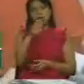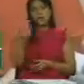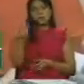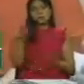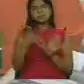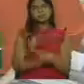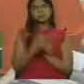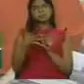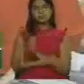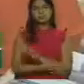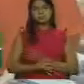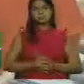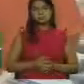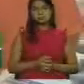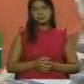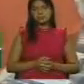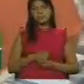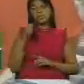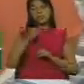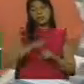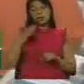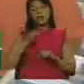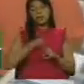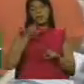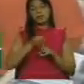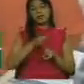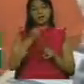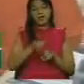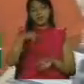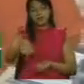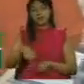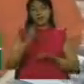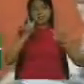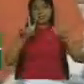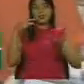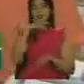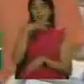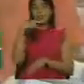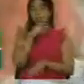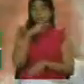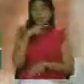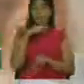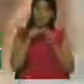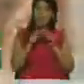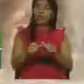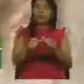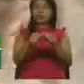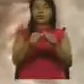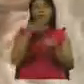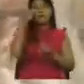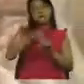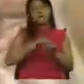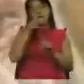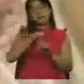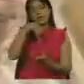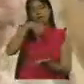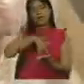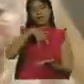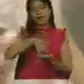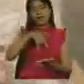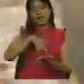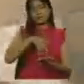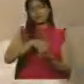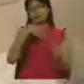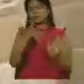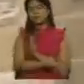es lo que hay en todo esto? Y es la batalla que tenemos de acá, 7 de octubre, y lo que sigue para lo que es la batalla Carabobo. Lo que